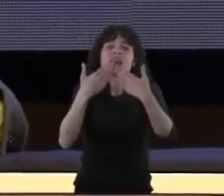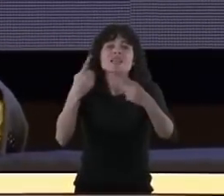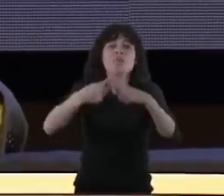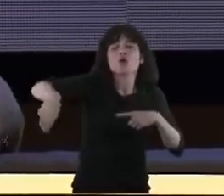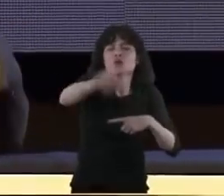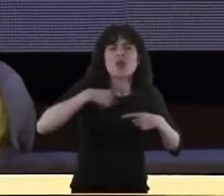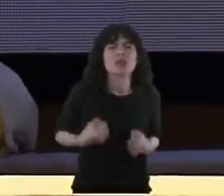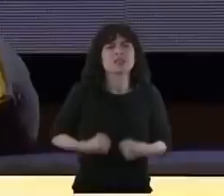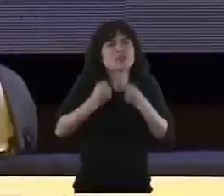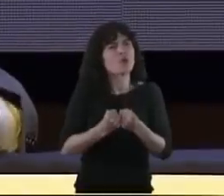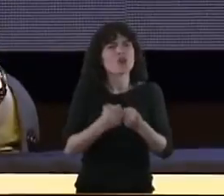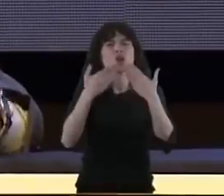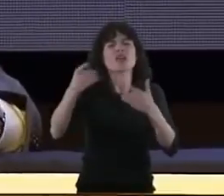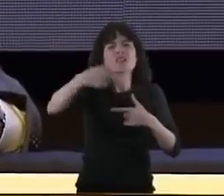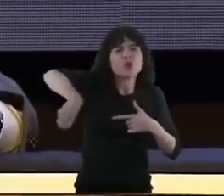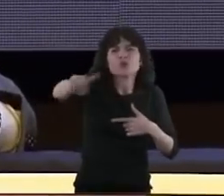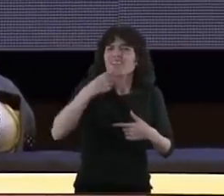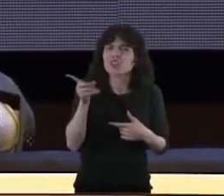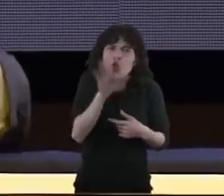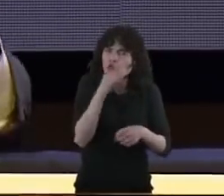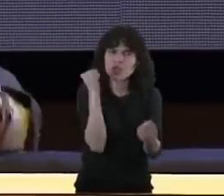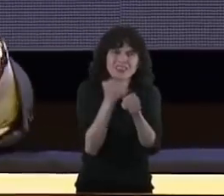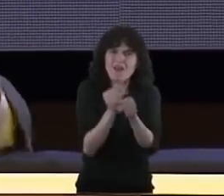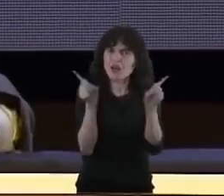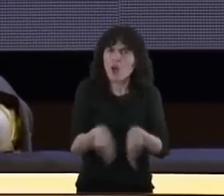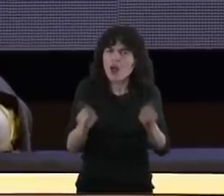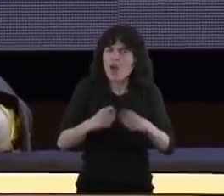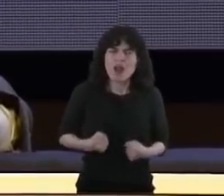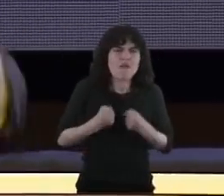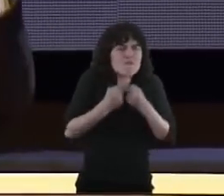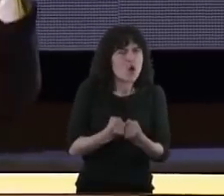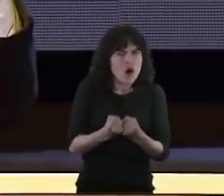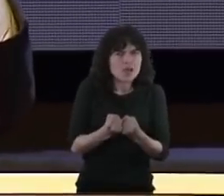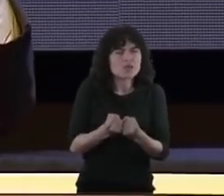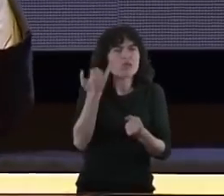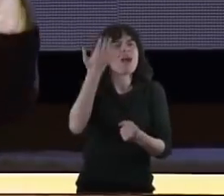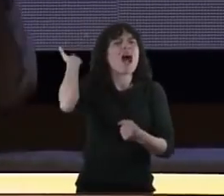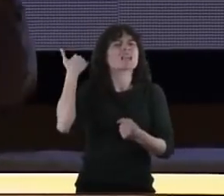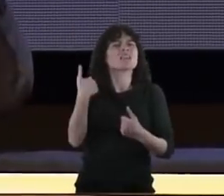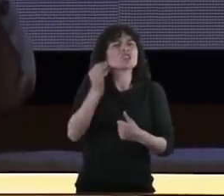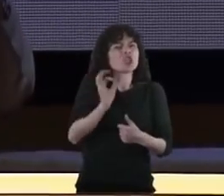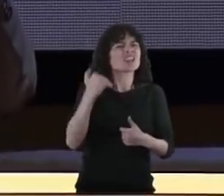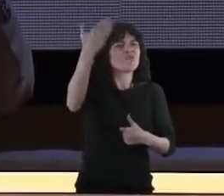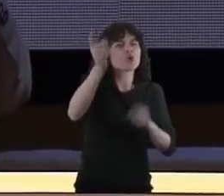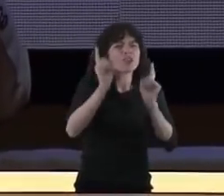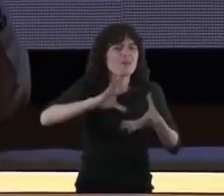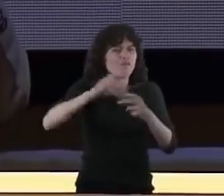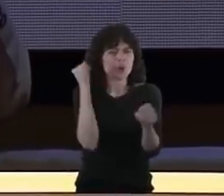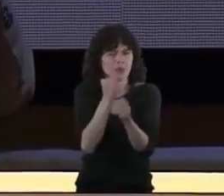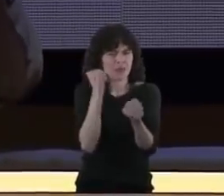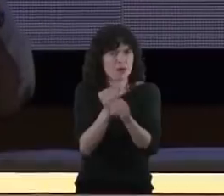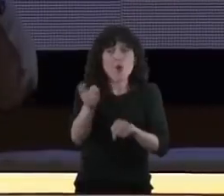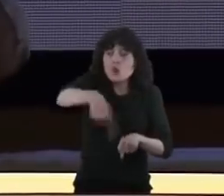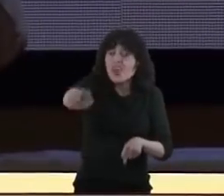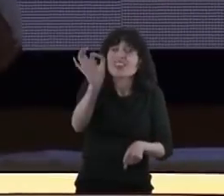hecho, gracias por el esfuerzo que hacen, gracias por el esfuerzo que harán y sepan que tienen un presidente